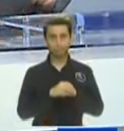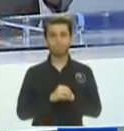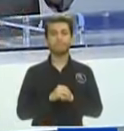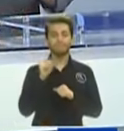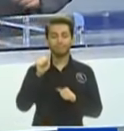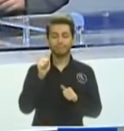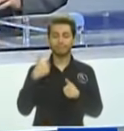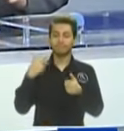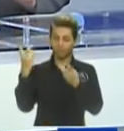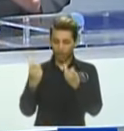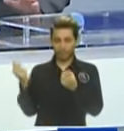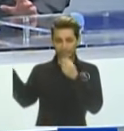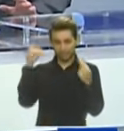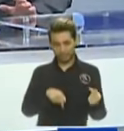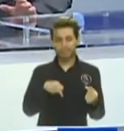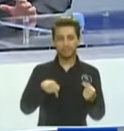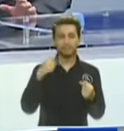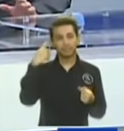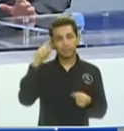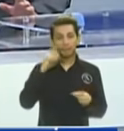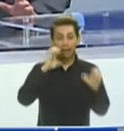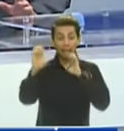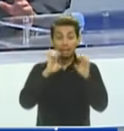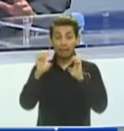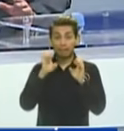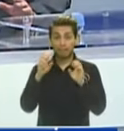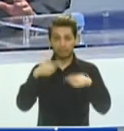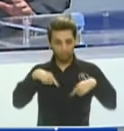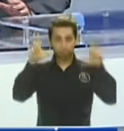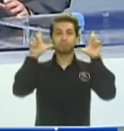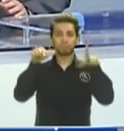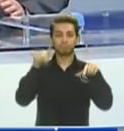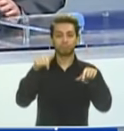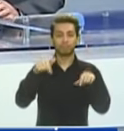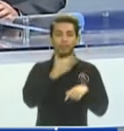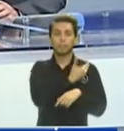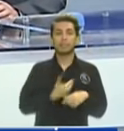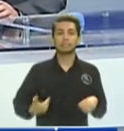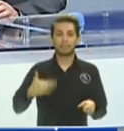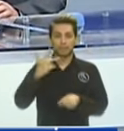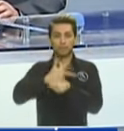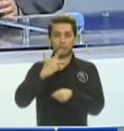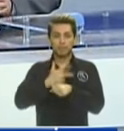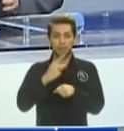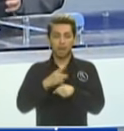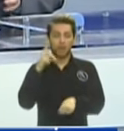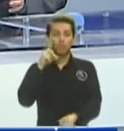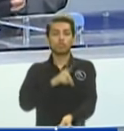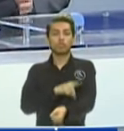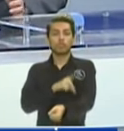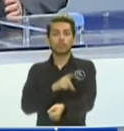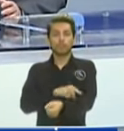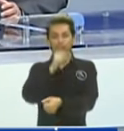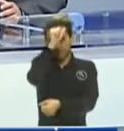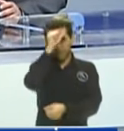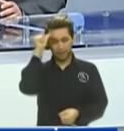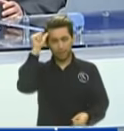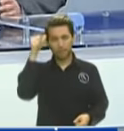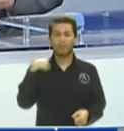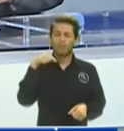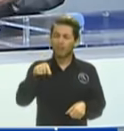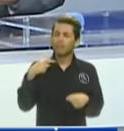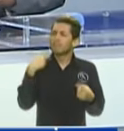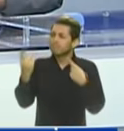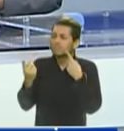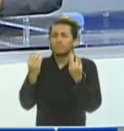Estamos aquí de regreso en entrevista en directo con el presidente de la República, el doctor Alejandro Yamatei, hablando de todas estas inquietudes